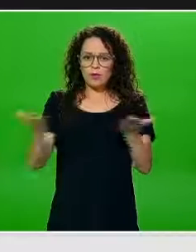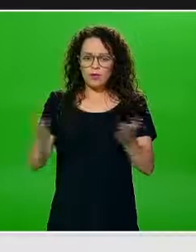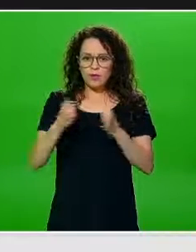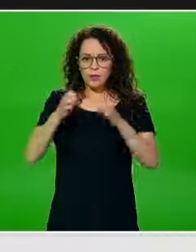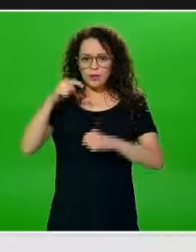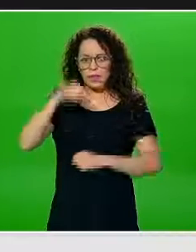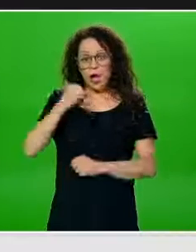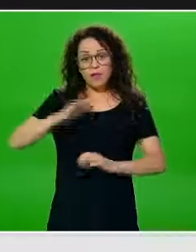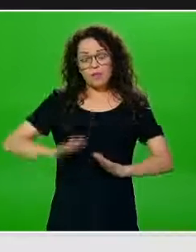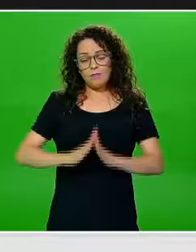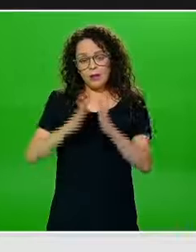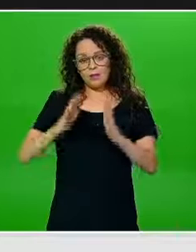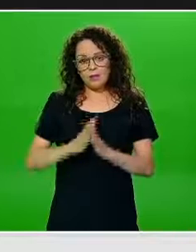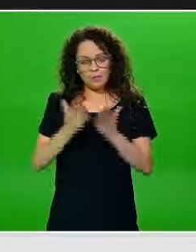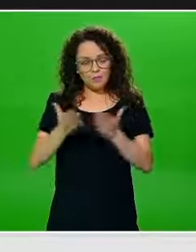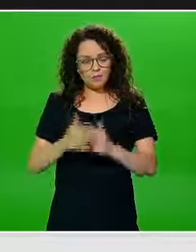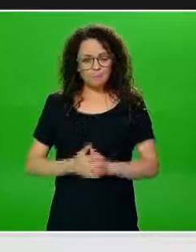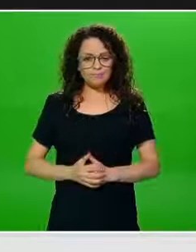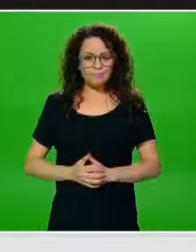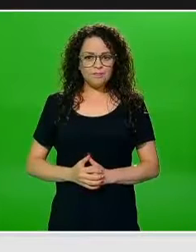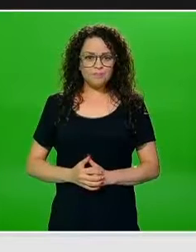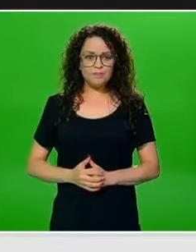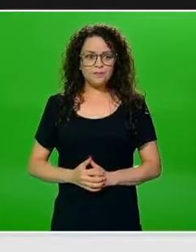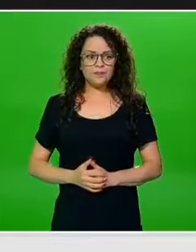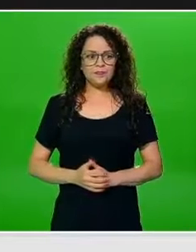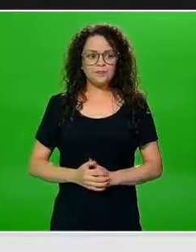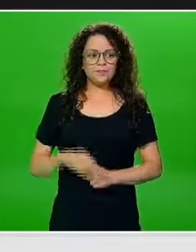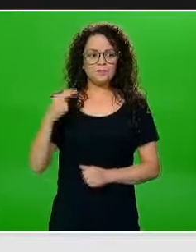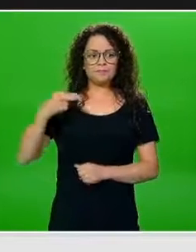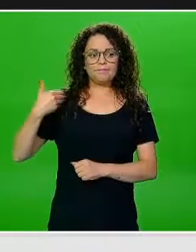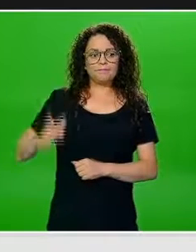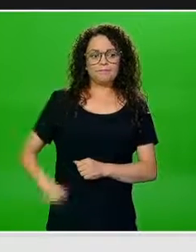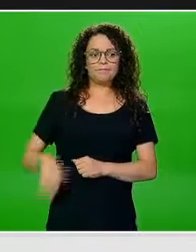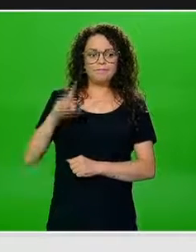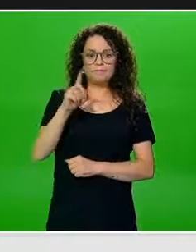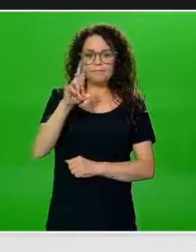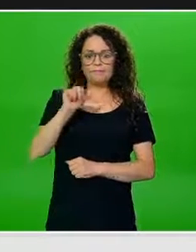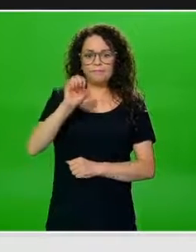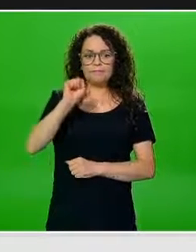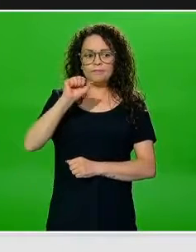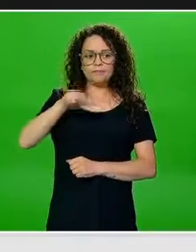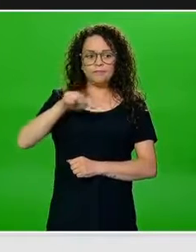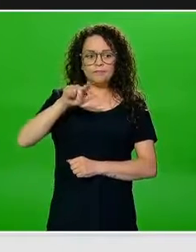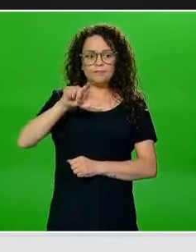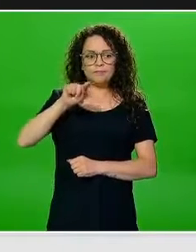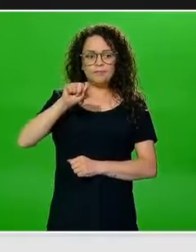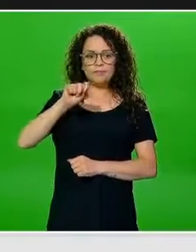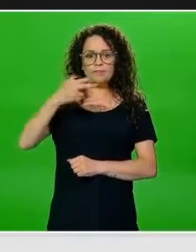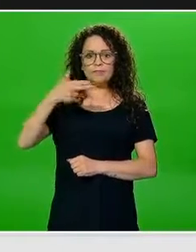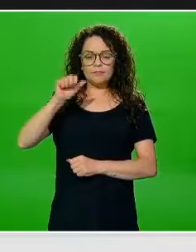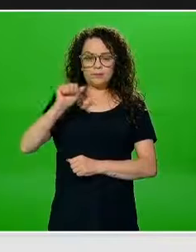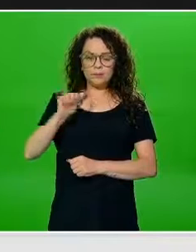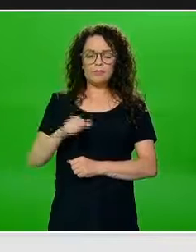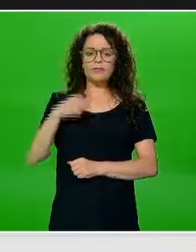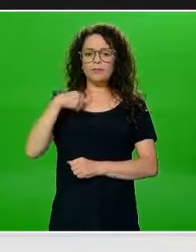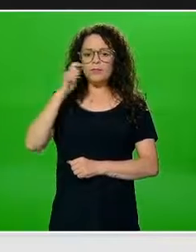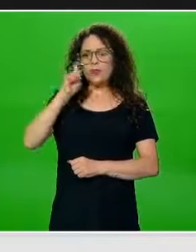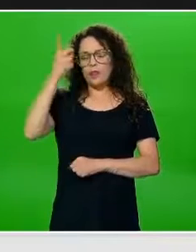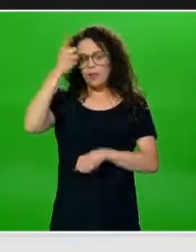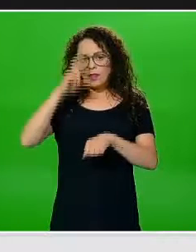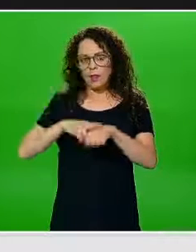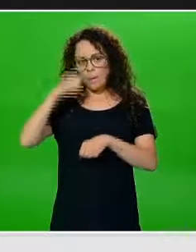y la participación. Mi nombre es doctora Santa Elizabeth Ceballos Liceaga, directora de Vigilancia Epidemiológica de